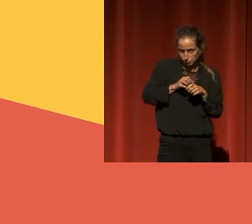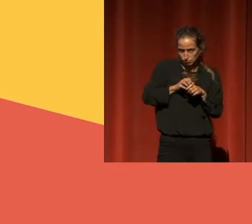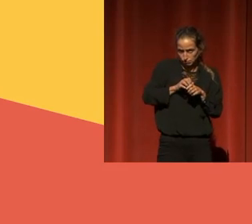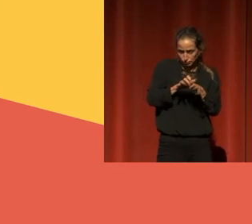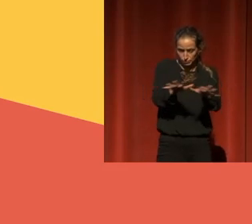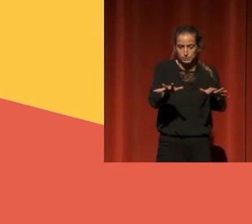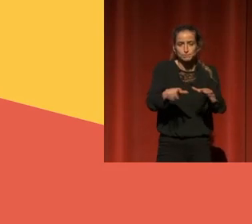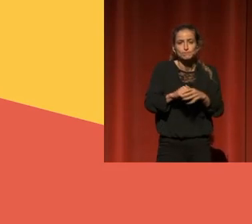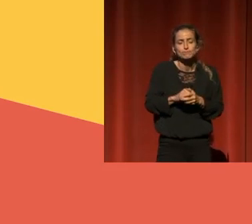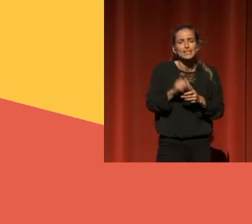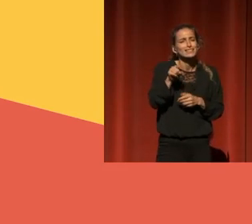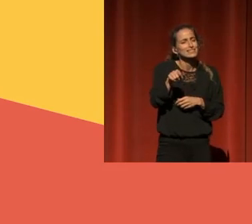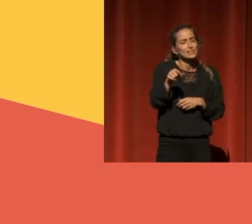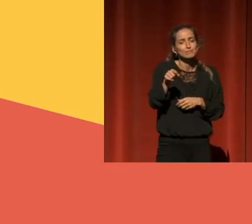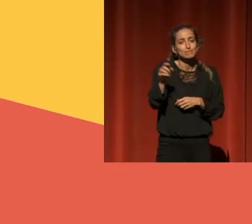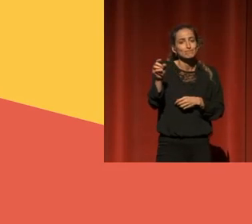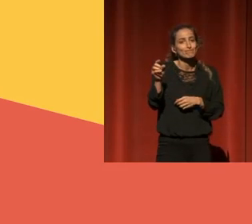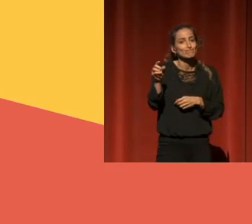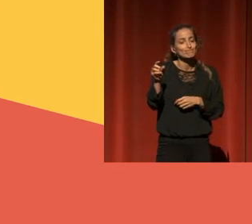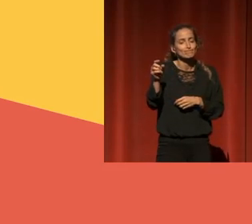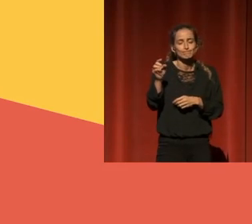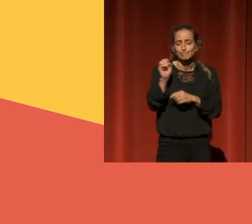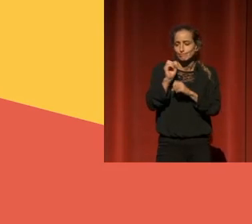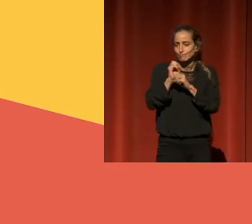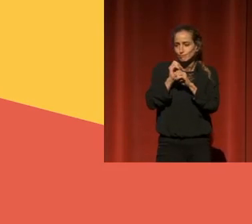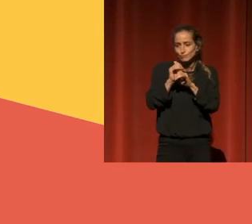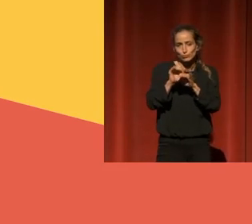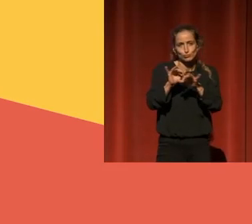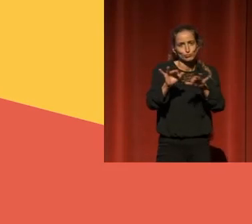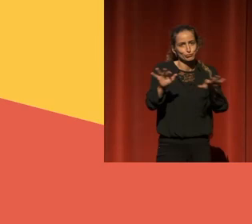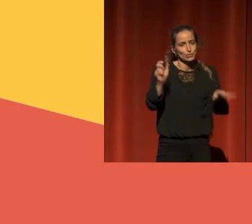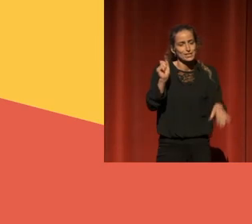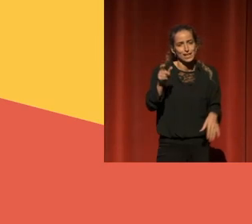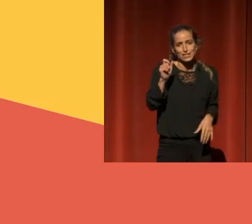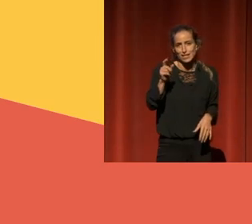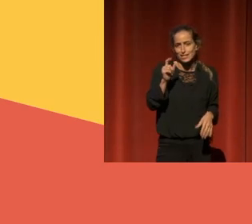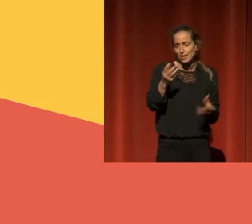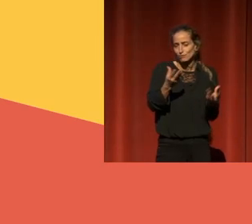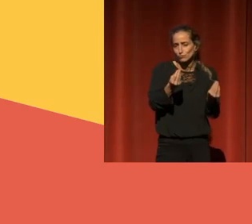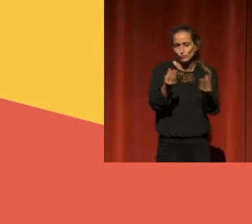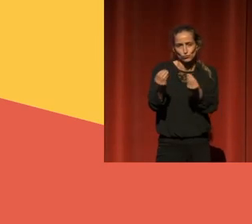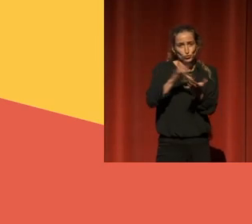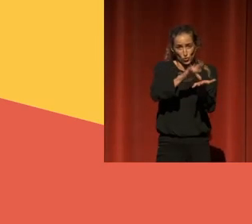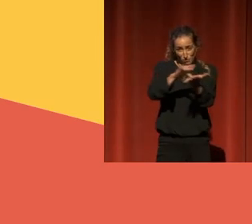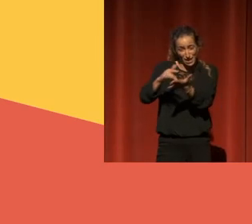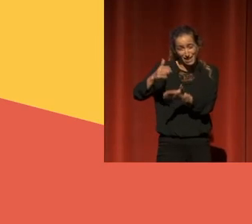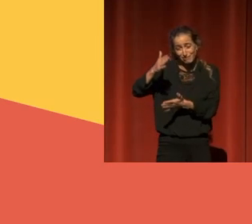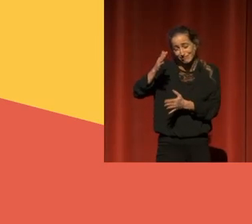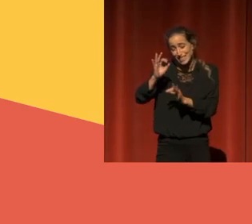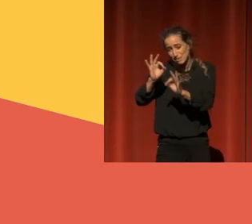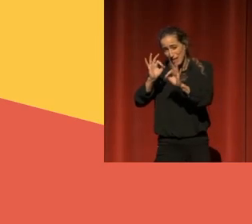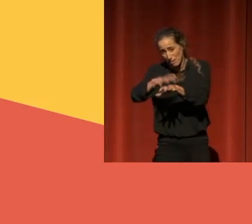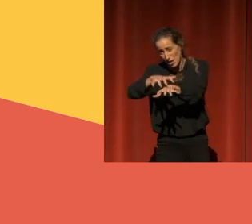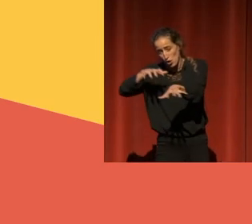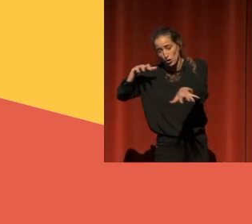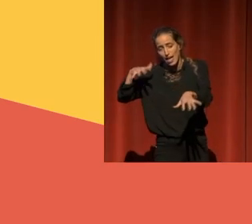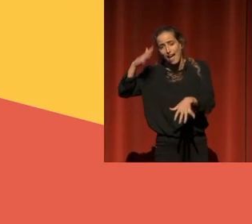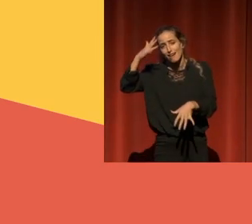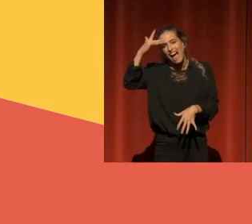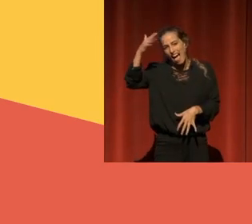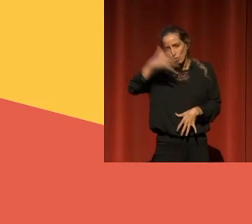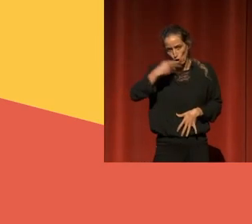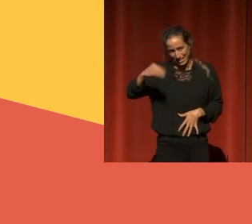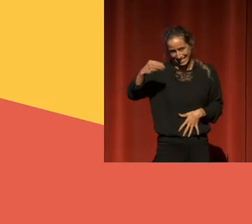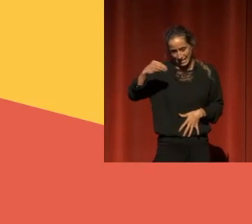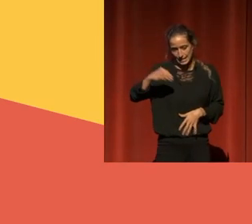extendida principalmente entre adolescentes y que ante el riesgo